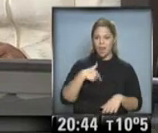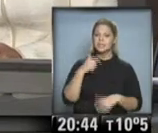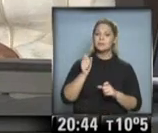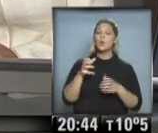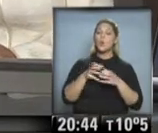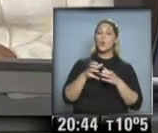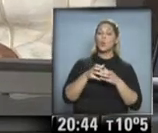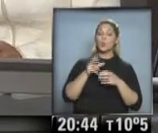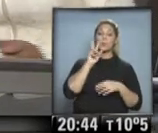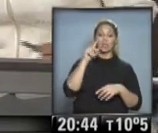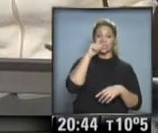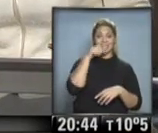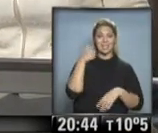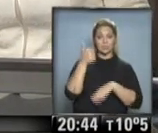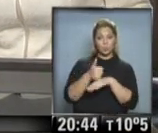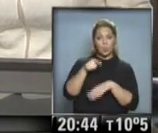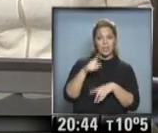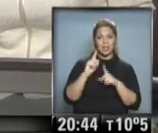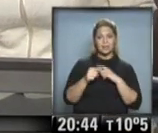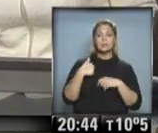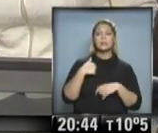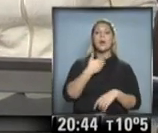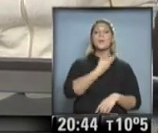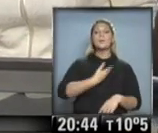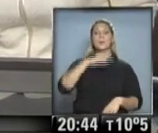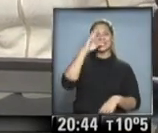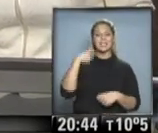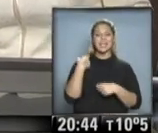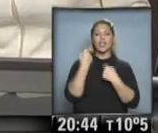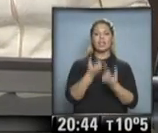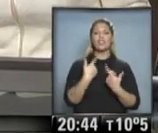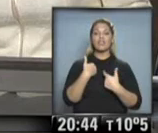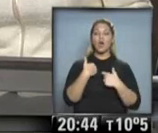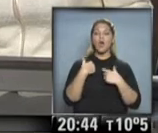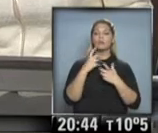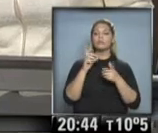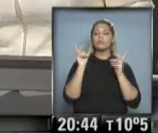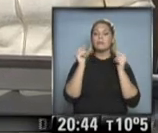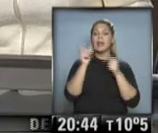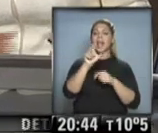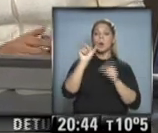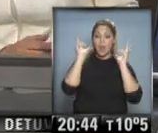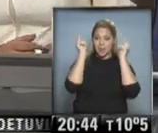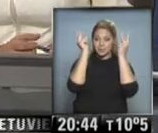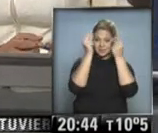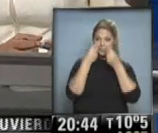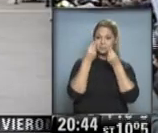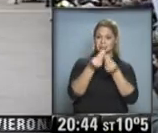presente un equipo de Visión 7, la Presidenta de la Nación entregó una ofrenda de laureles en la Casa de Tucumán y luego comenzó el acto